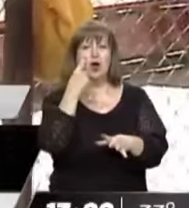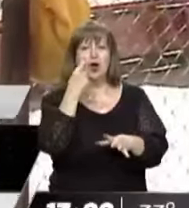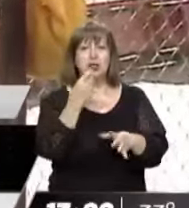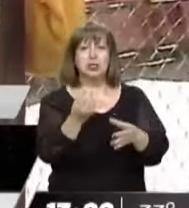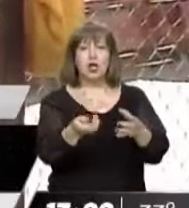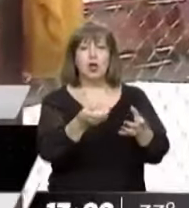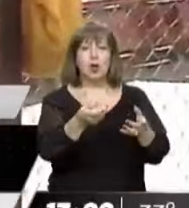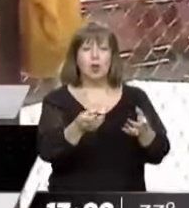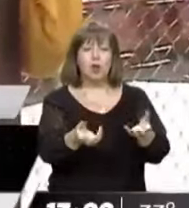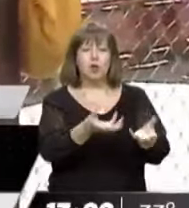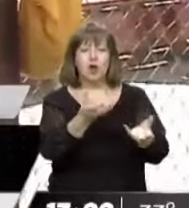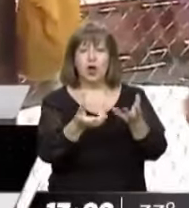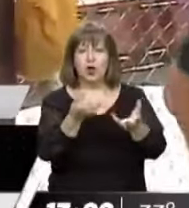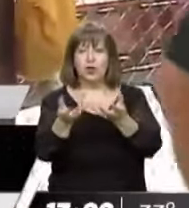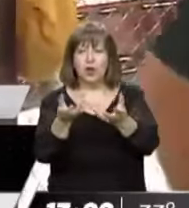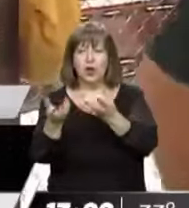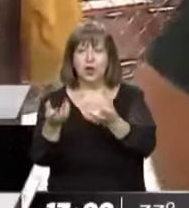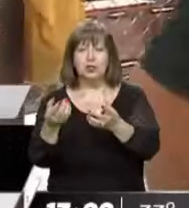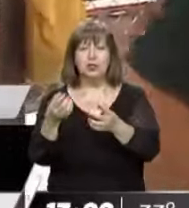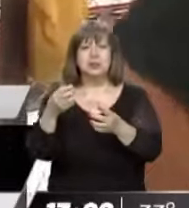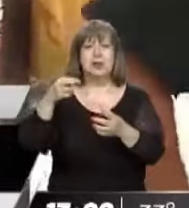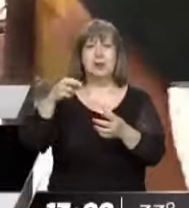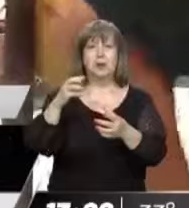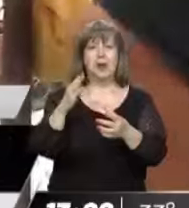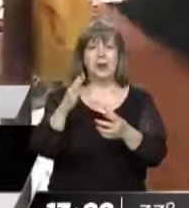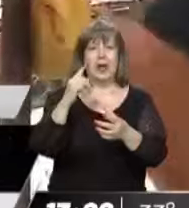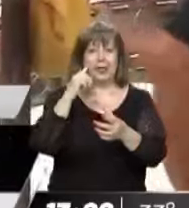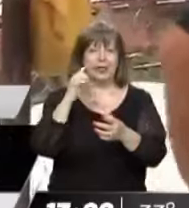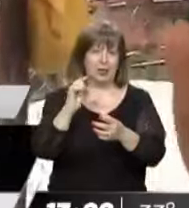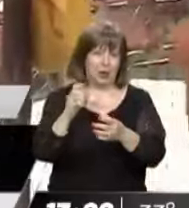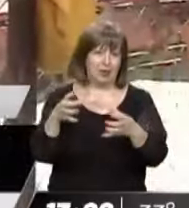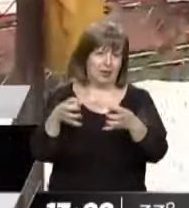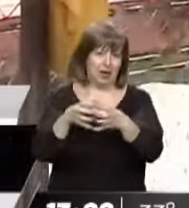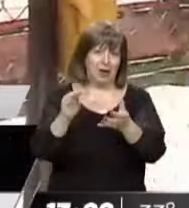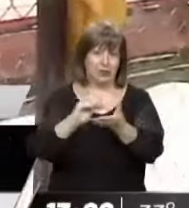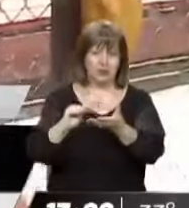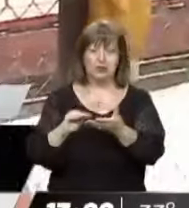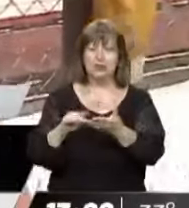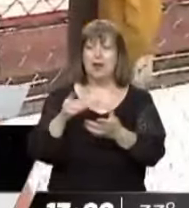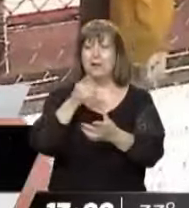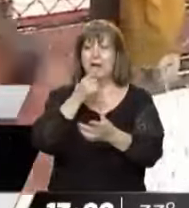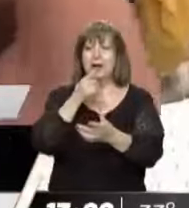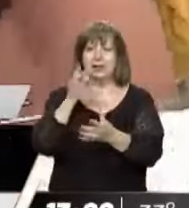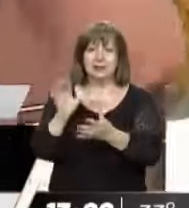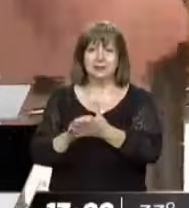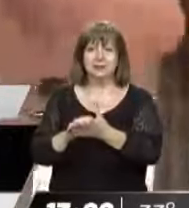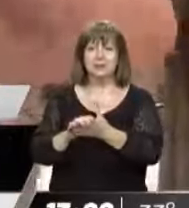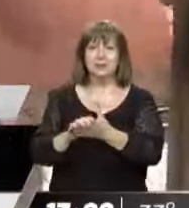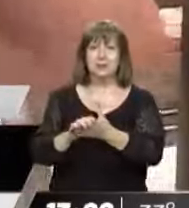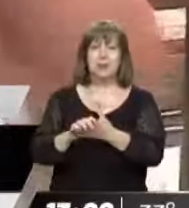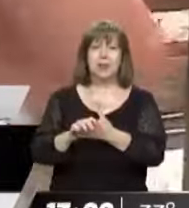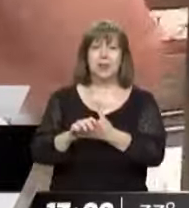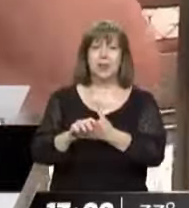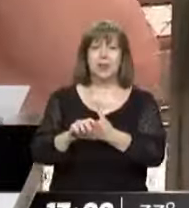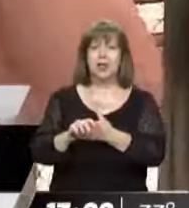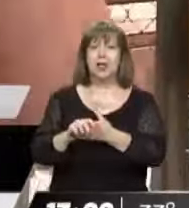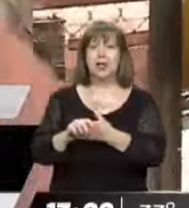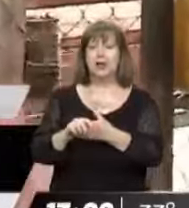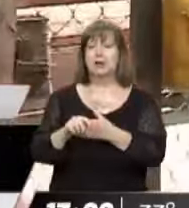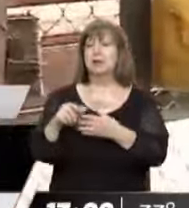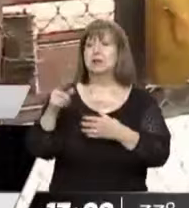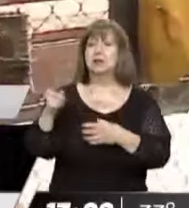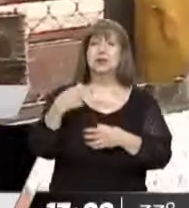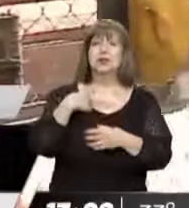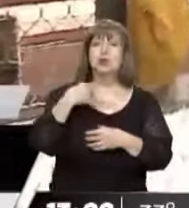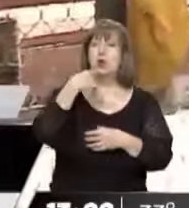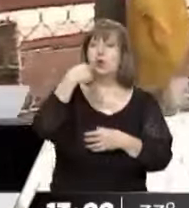realmente intencionales y no sabemos cuál es el motivo que puedan tener estas personas. ¿Tenés tu impresión de por qué puede ser? Yo creo que es gente enferma.